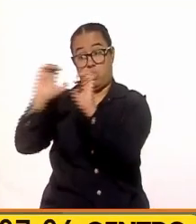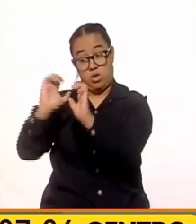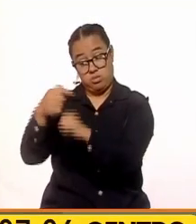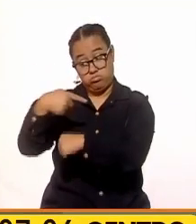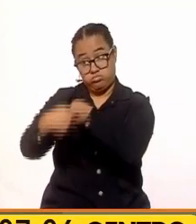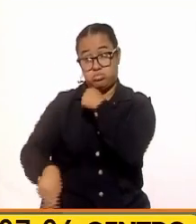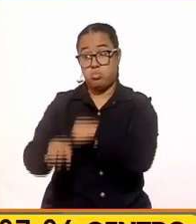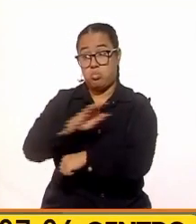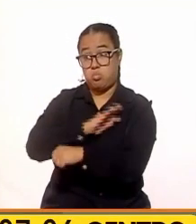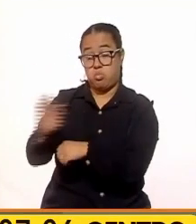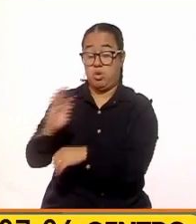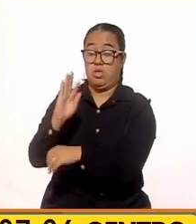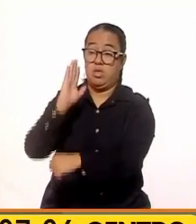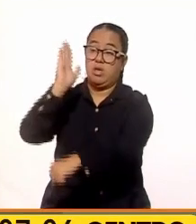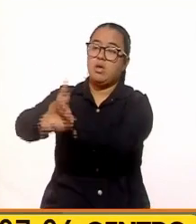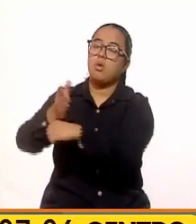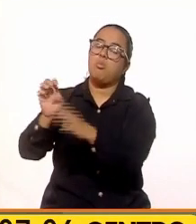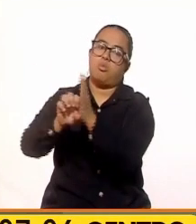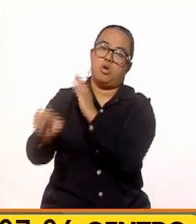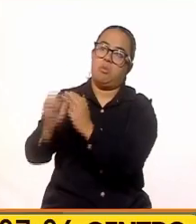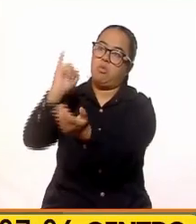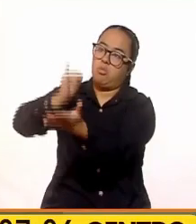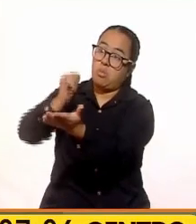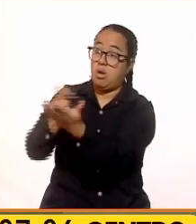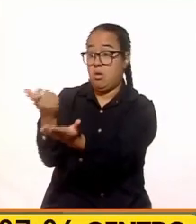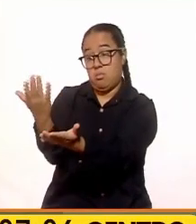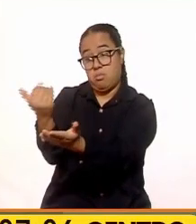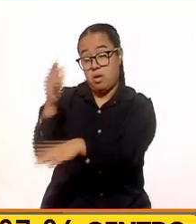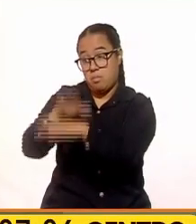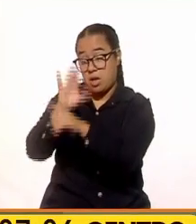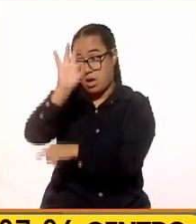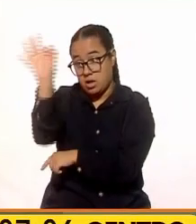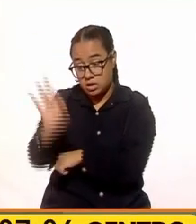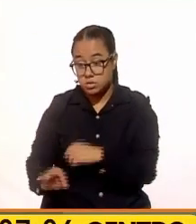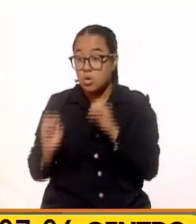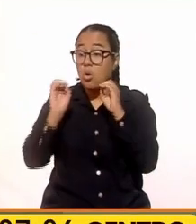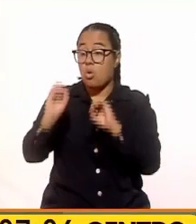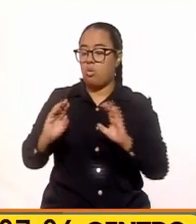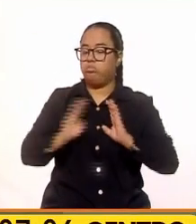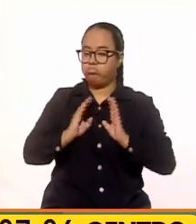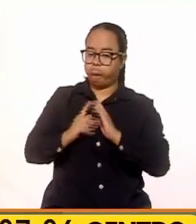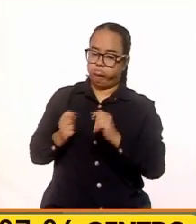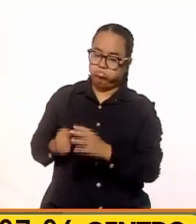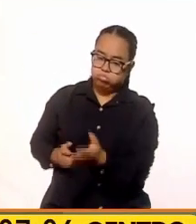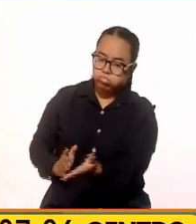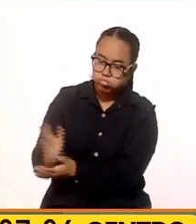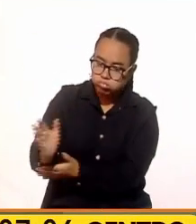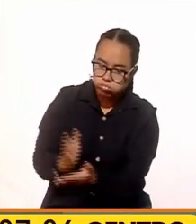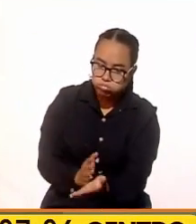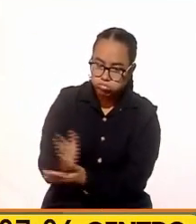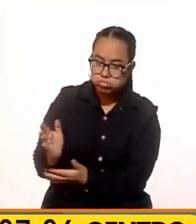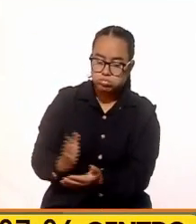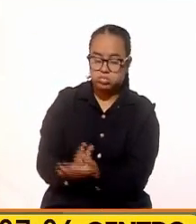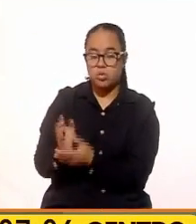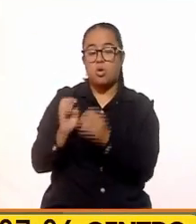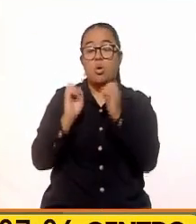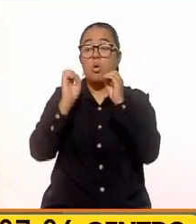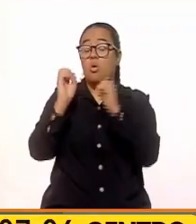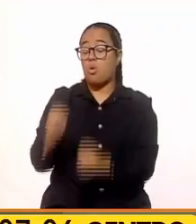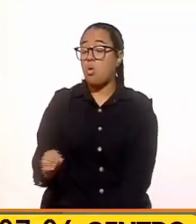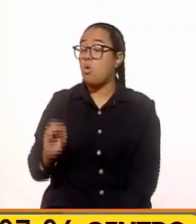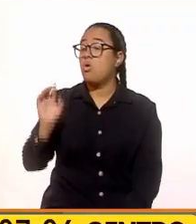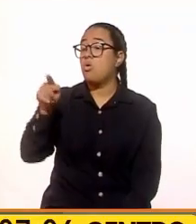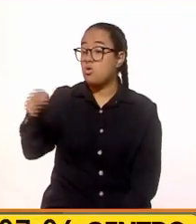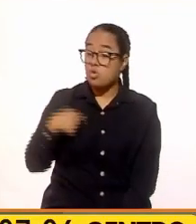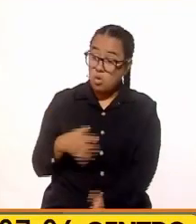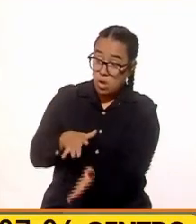represalias, sea económicas a través de aranceles, sea a través de invasiones militares, o sea a través del aislamiento económico que